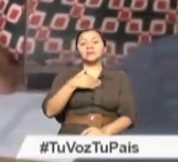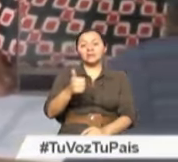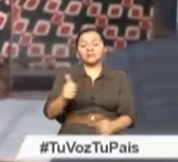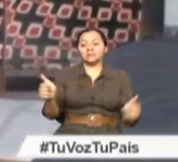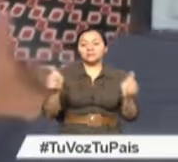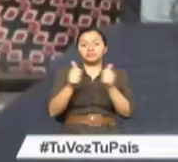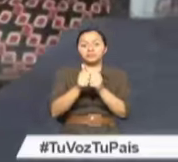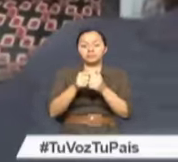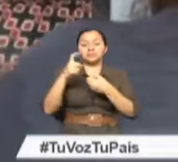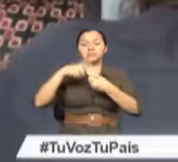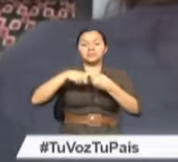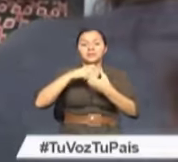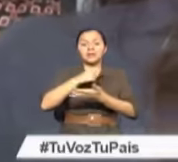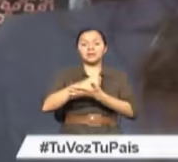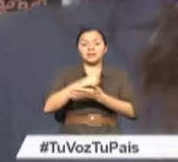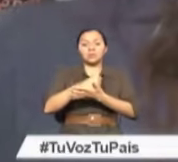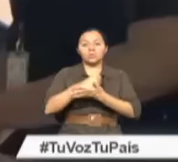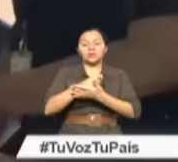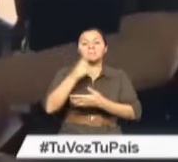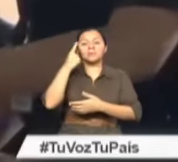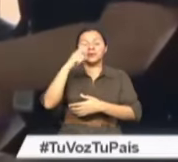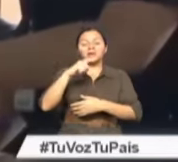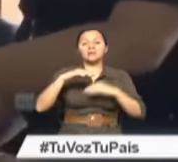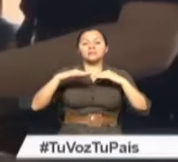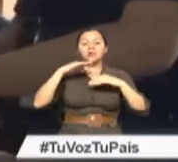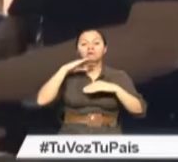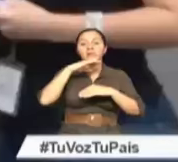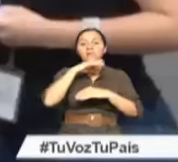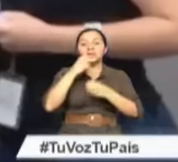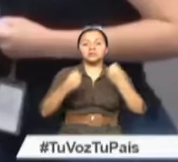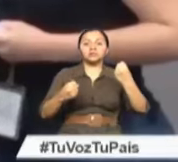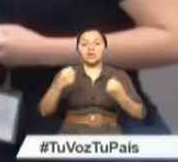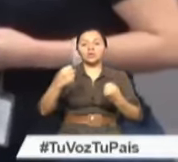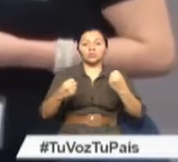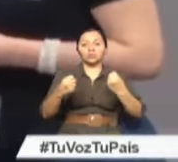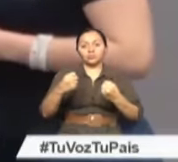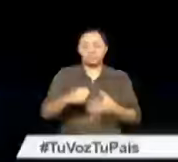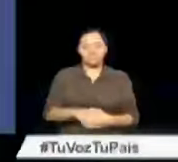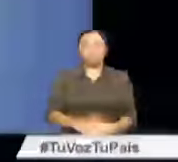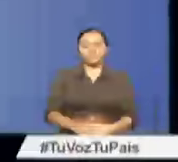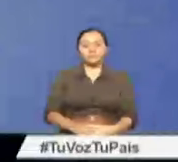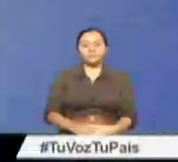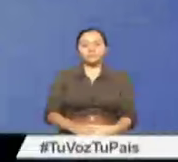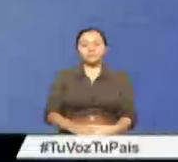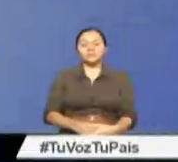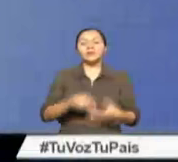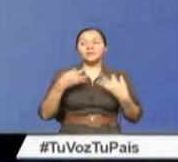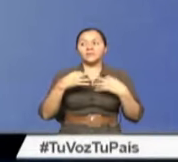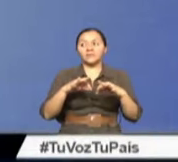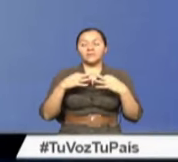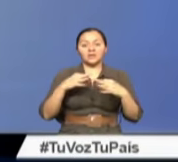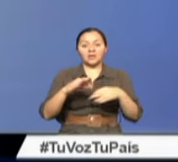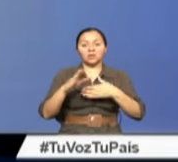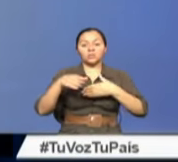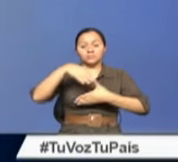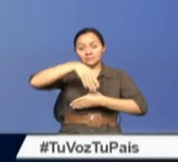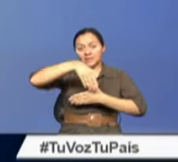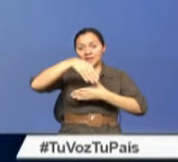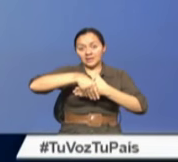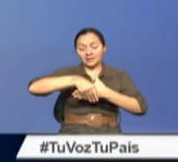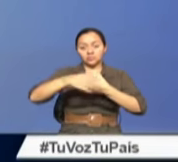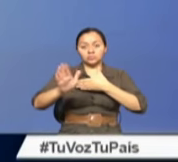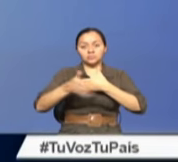matrícula los impuestos a la contaminación vehicular y a los vehículos motorizados. Febrero, anexo de gastos